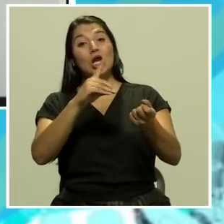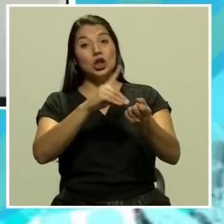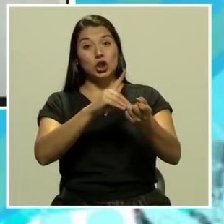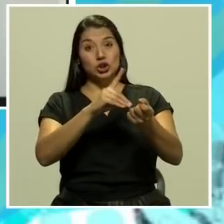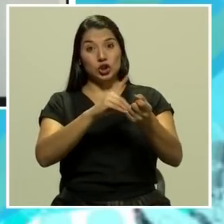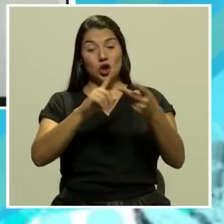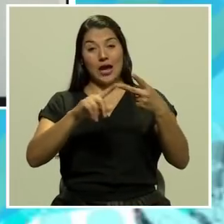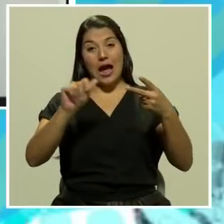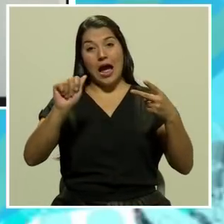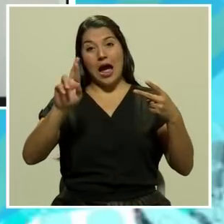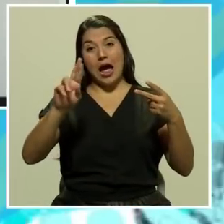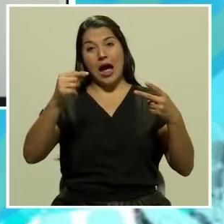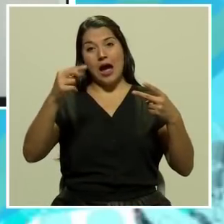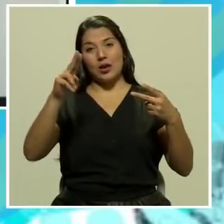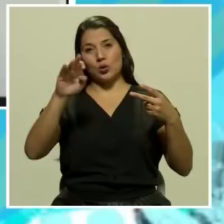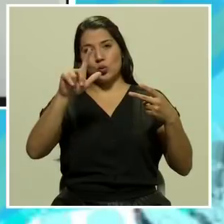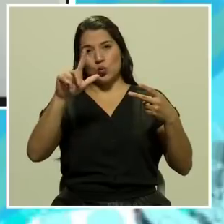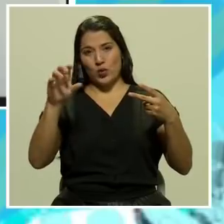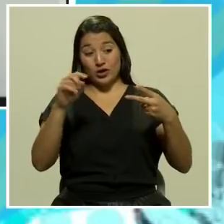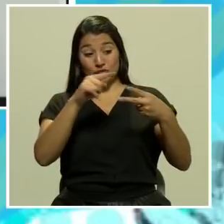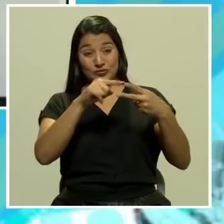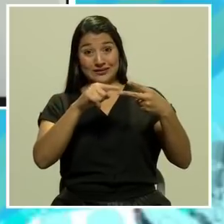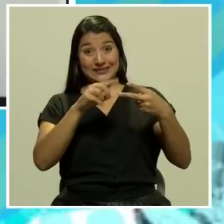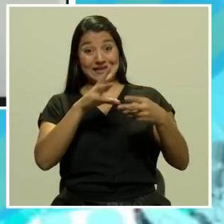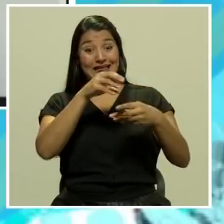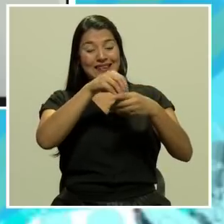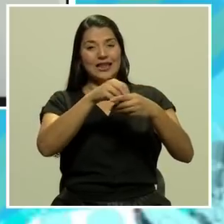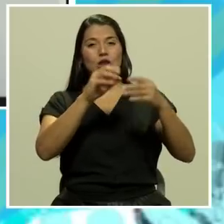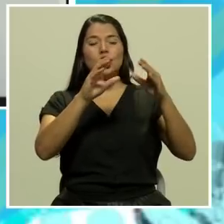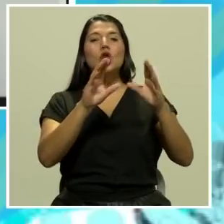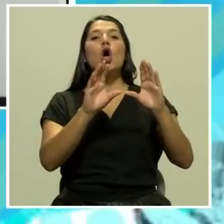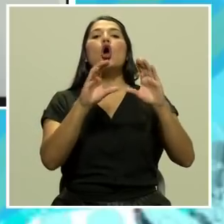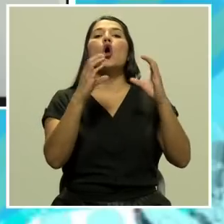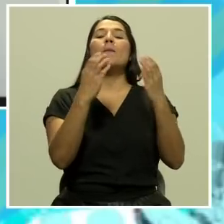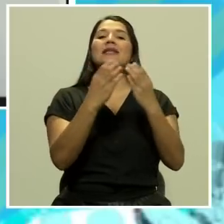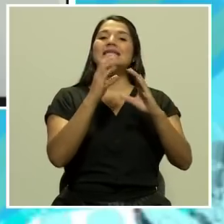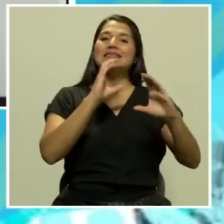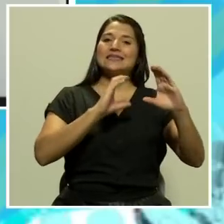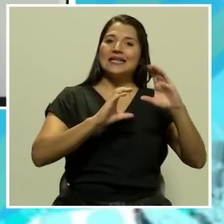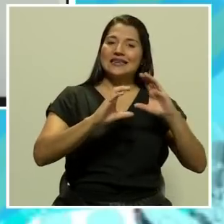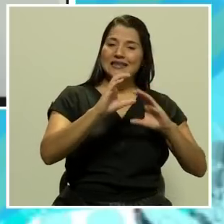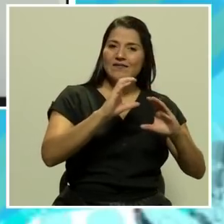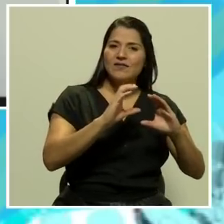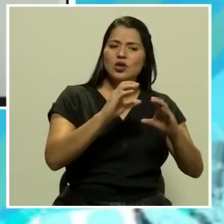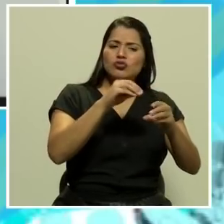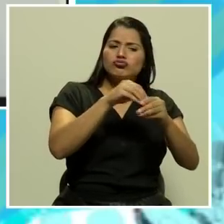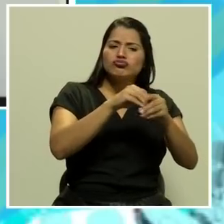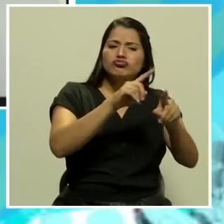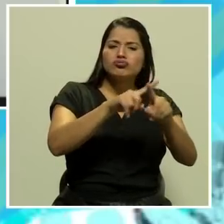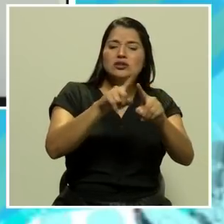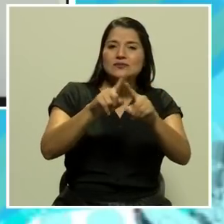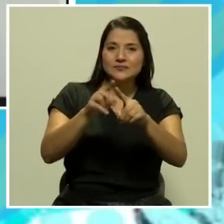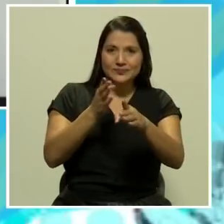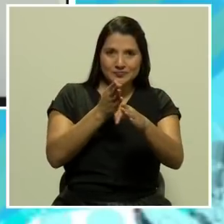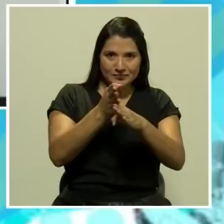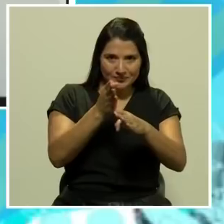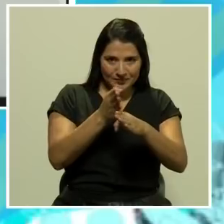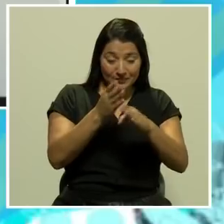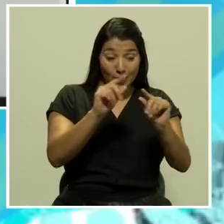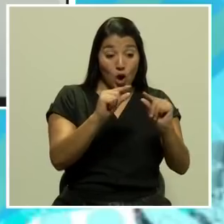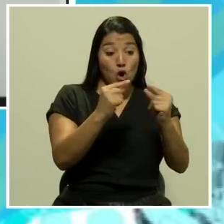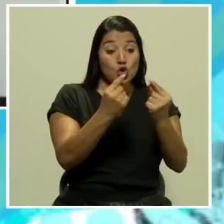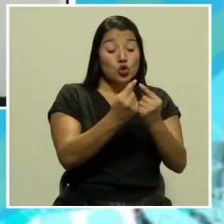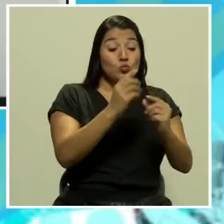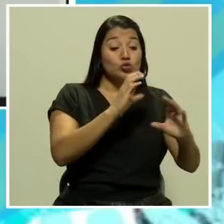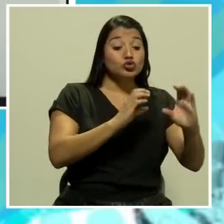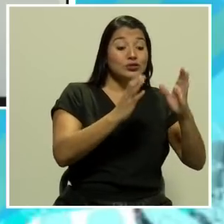médicos que integran el Comité Científico Interdisciplinario, un grupo de científicos y